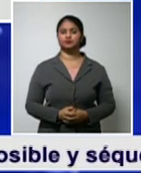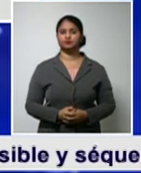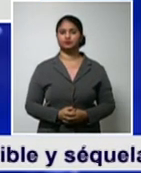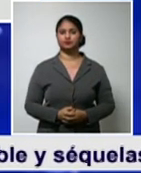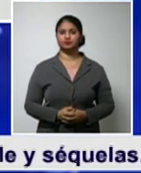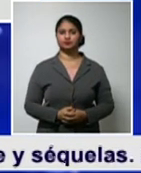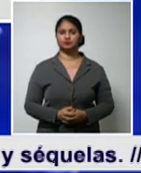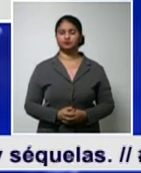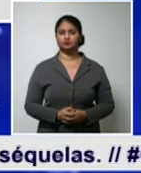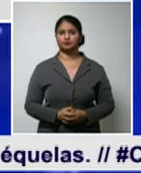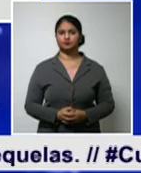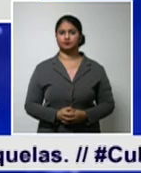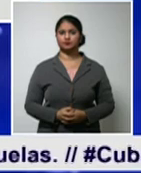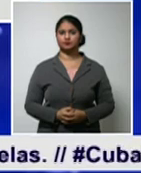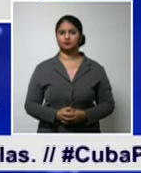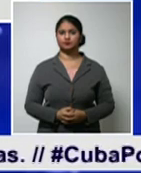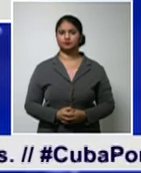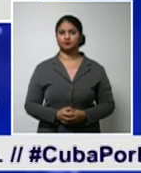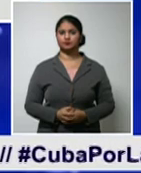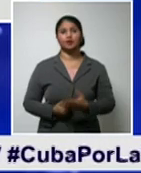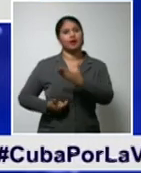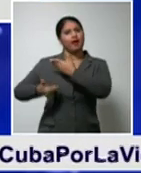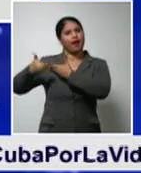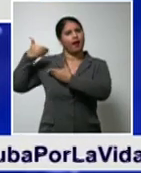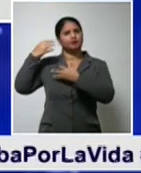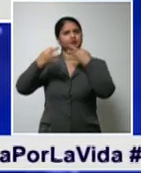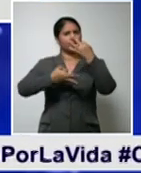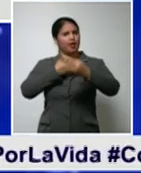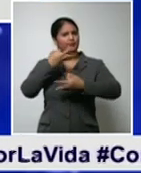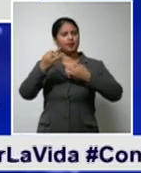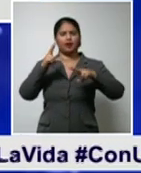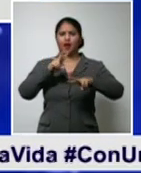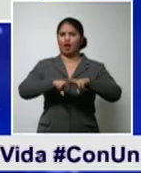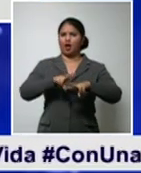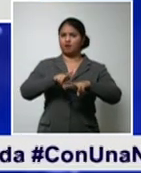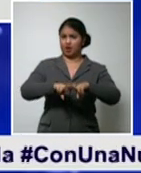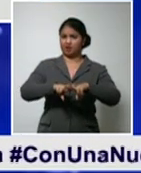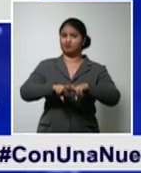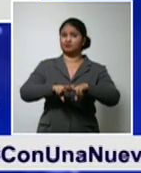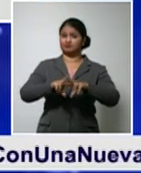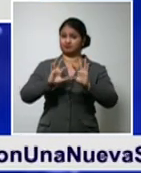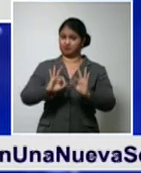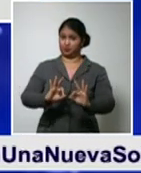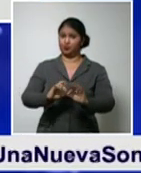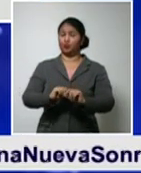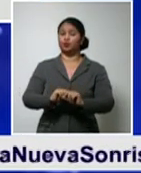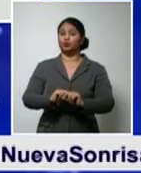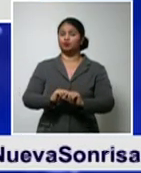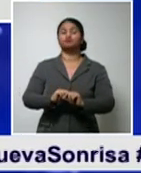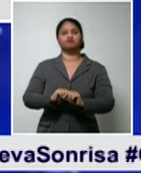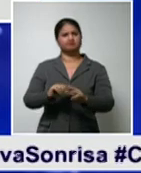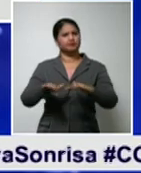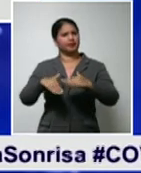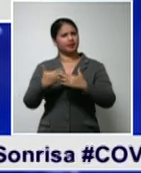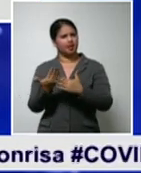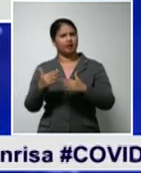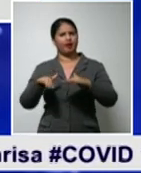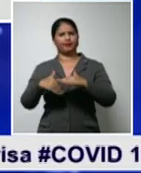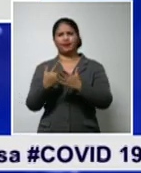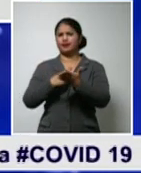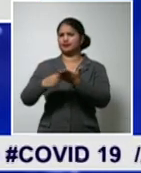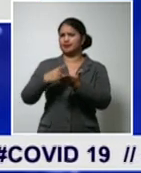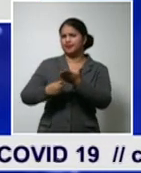Habana, como había dicho ya, por varios días, por varias semanas, con una afectación dispersa en todo su